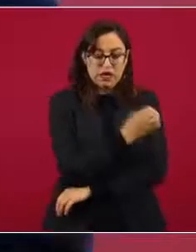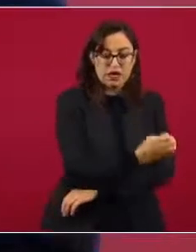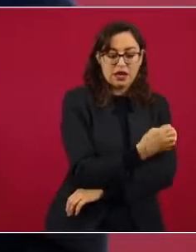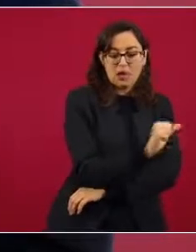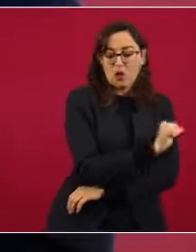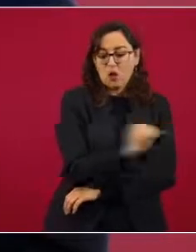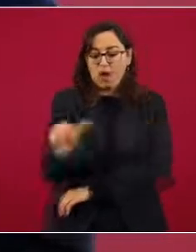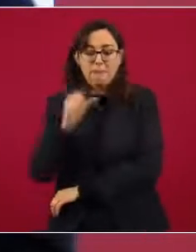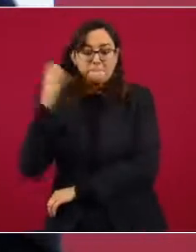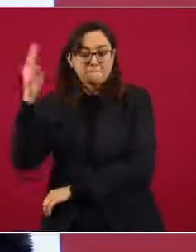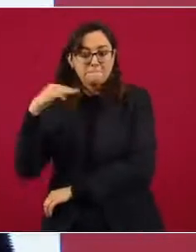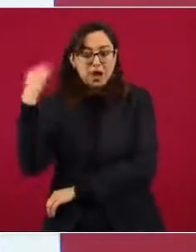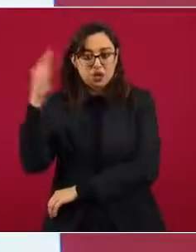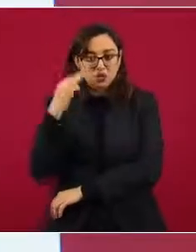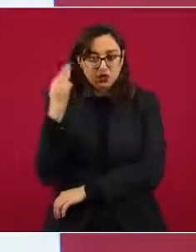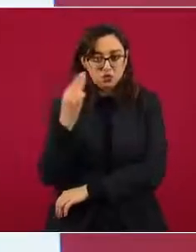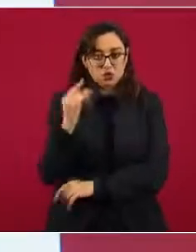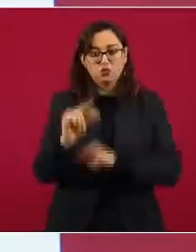marzo